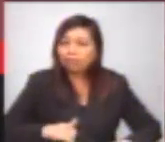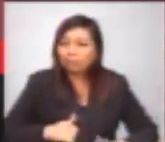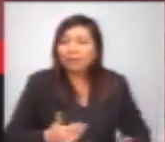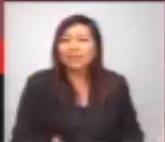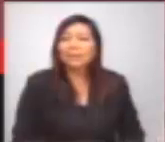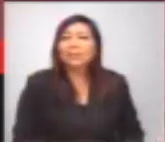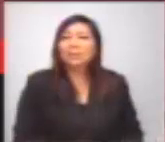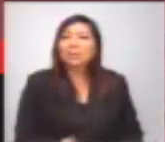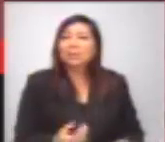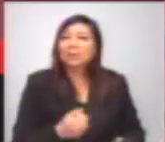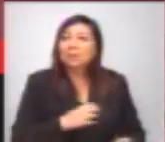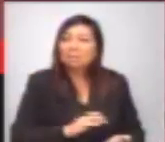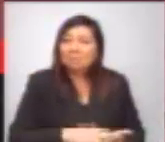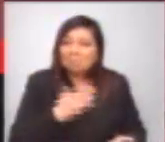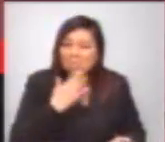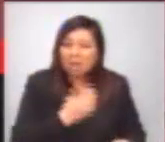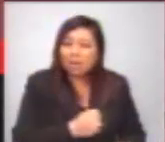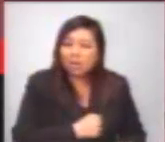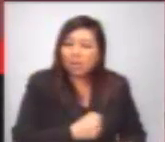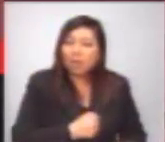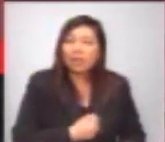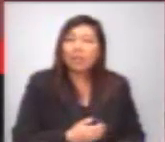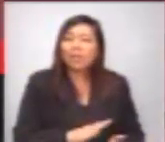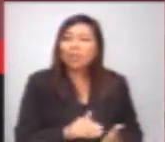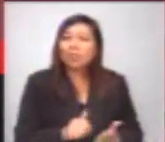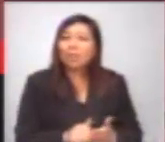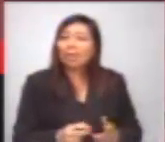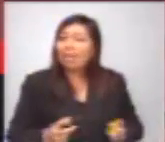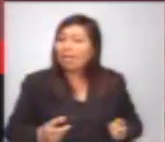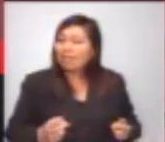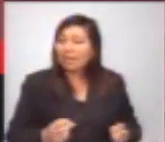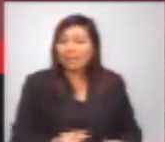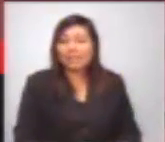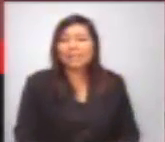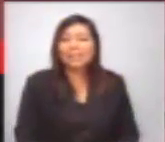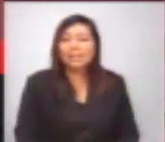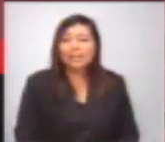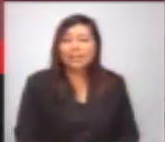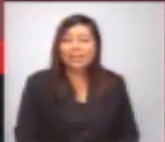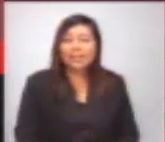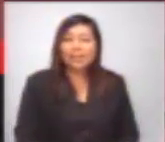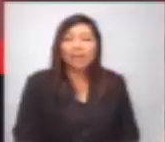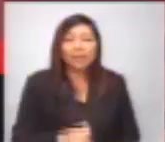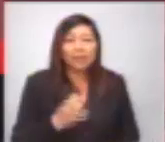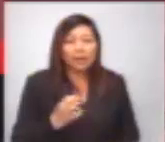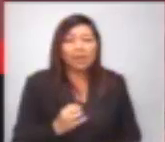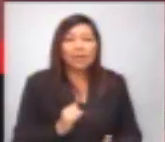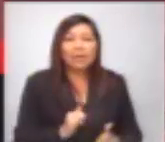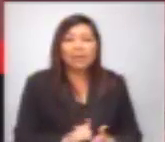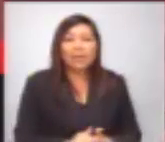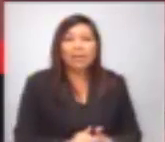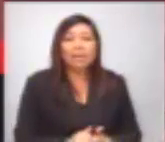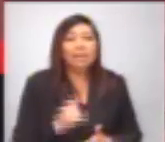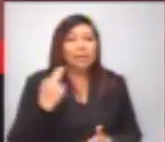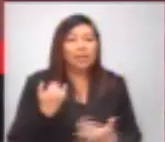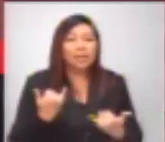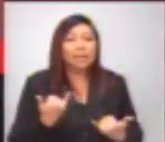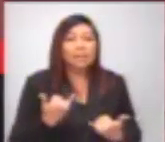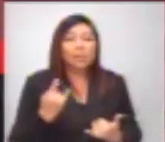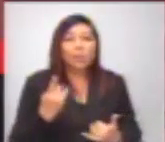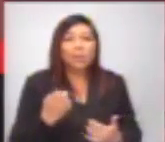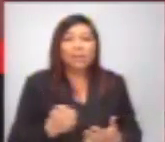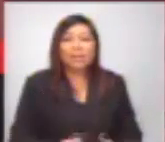obesidad, males al corazón, y dolor, cáncer, etcétera, etcétera, etcétera. Entonces, yo creo que en razón de